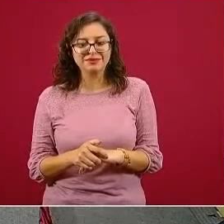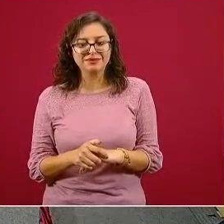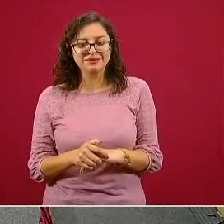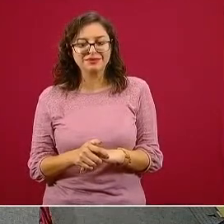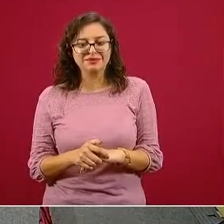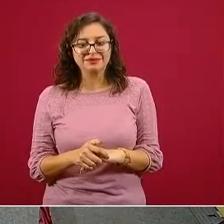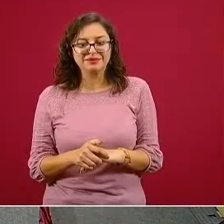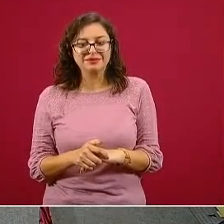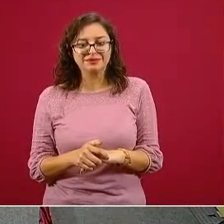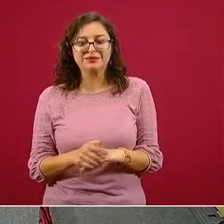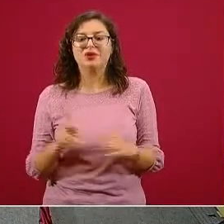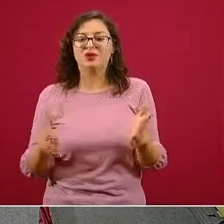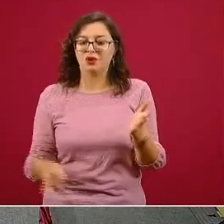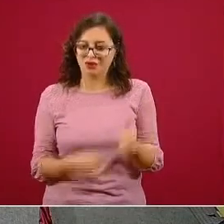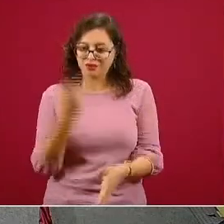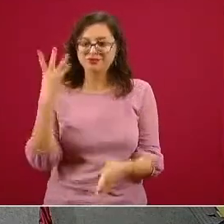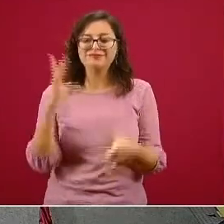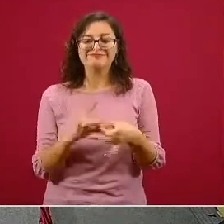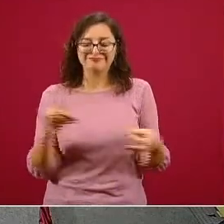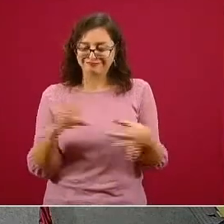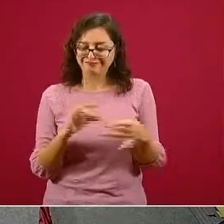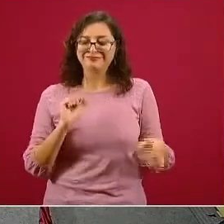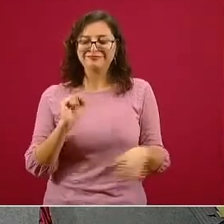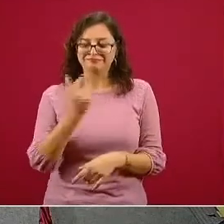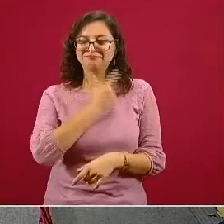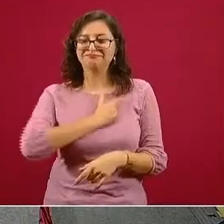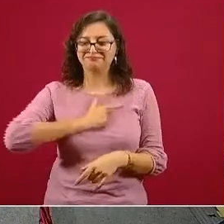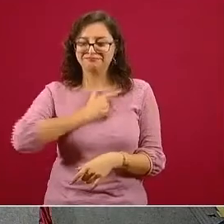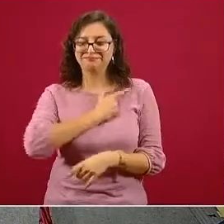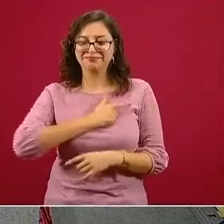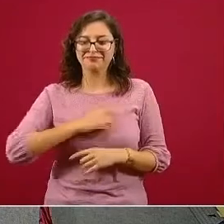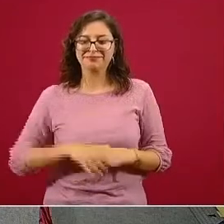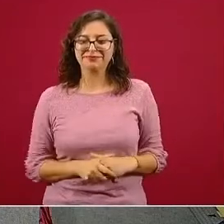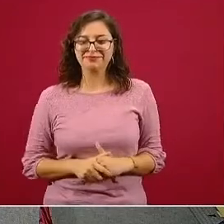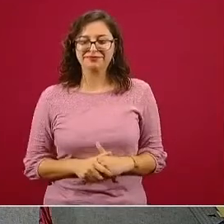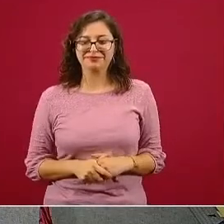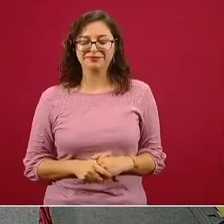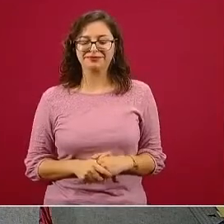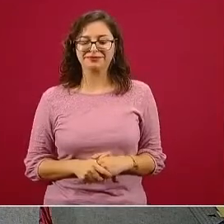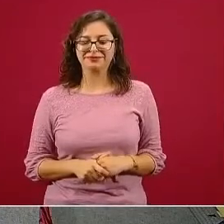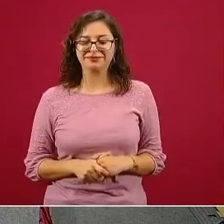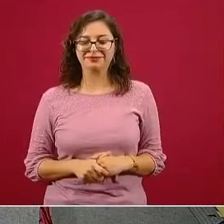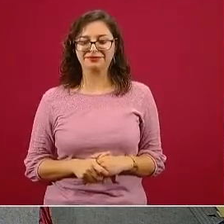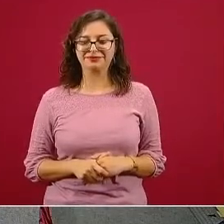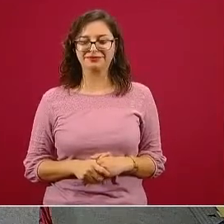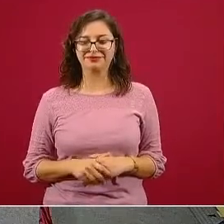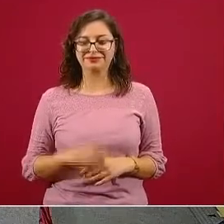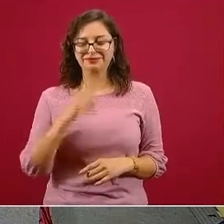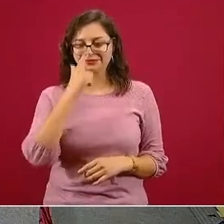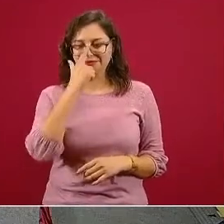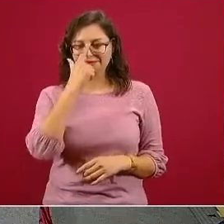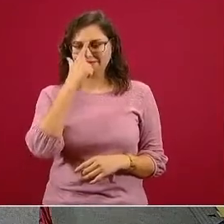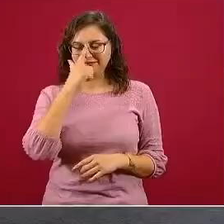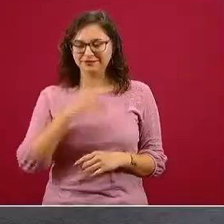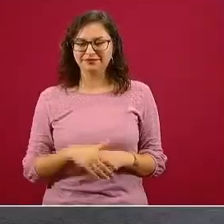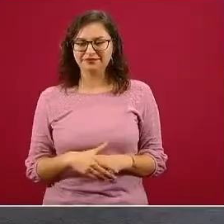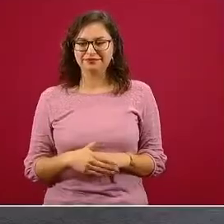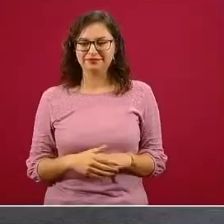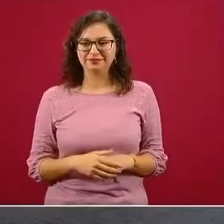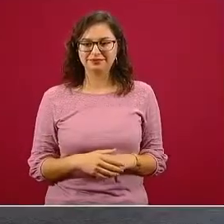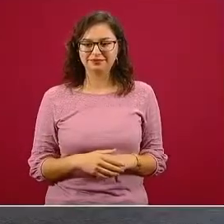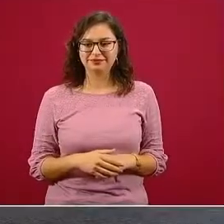Lo volvemos a explicar con mucho gusto. Claro que sí. Por favor, Alejandro Moreno de Grupo